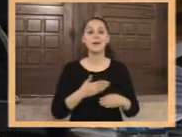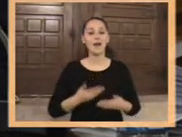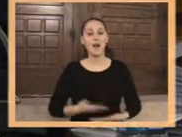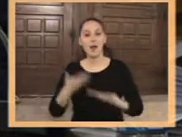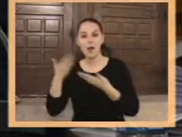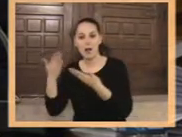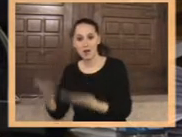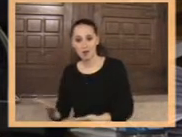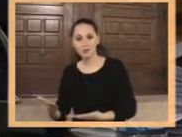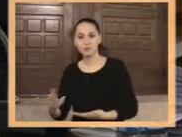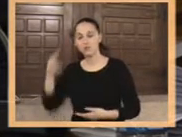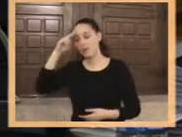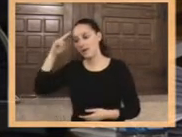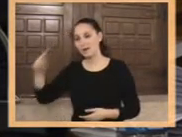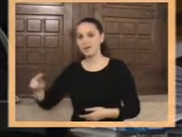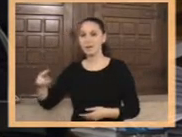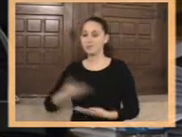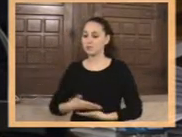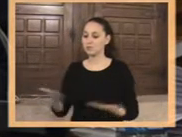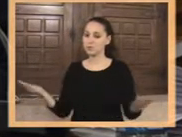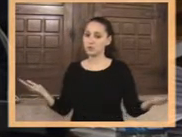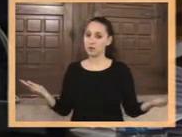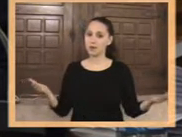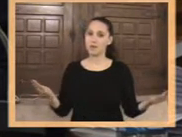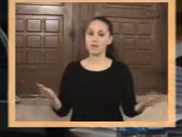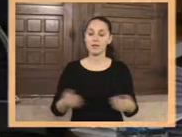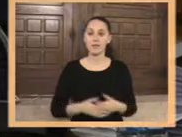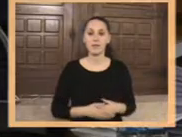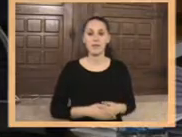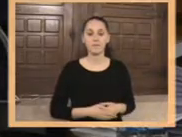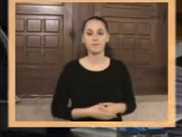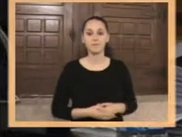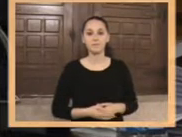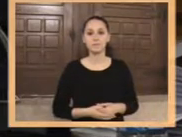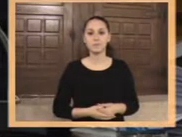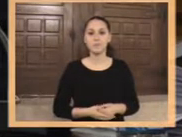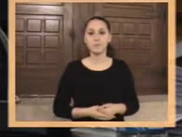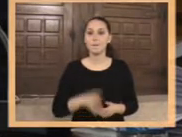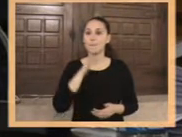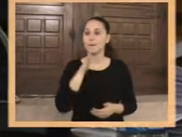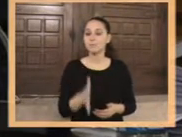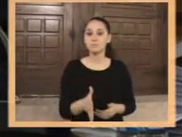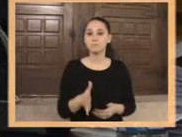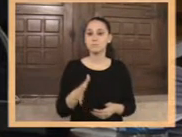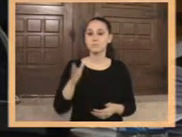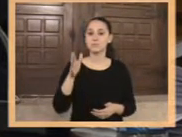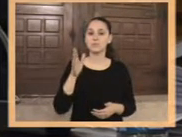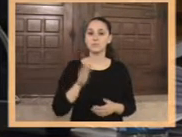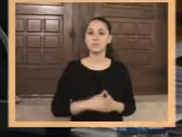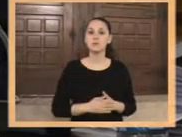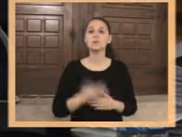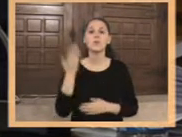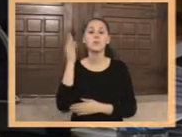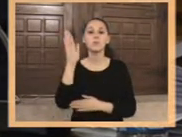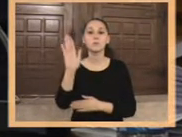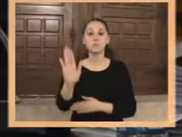con respeto y solidaridad y posibilitándoles el asilo entre los miembros de la Unión Europea. Es por todo lo anterior que se presenta la siguiente moción